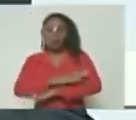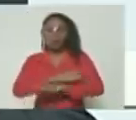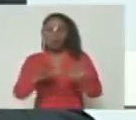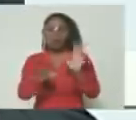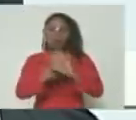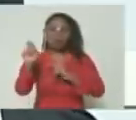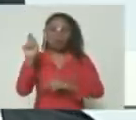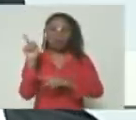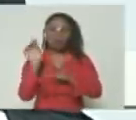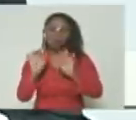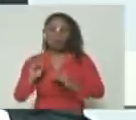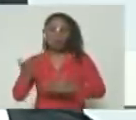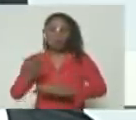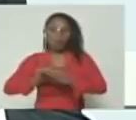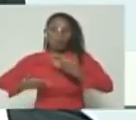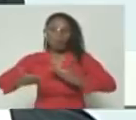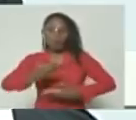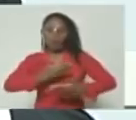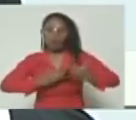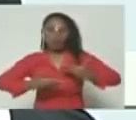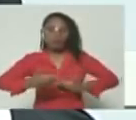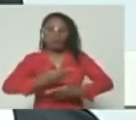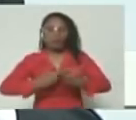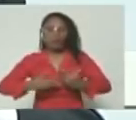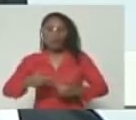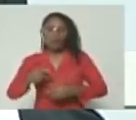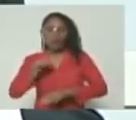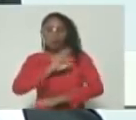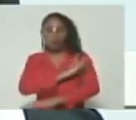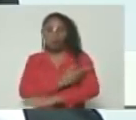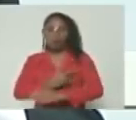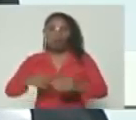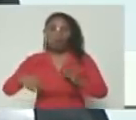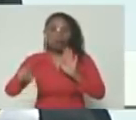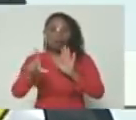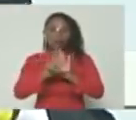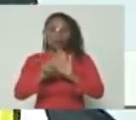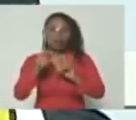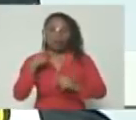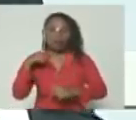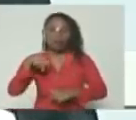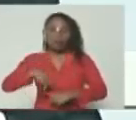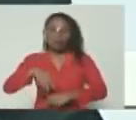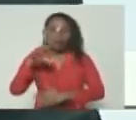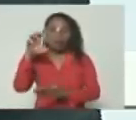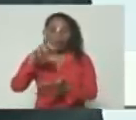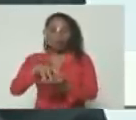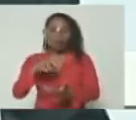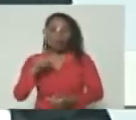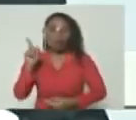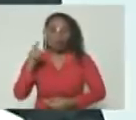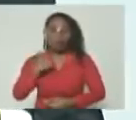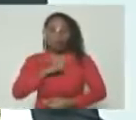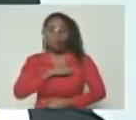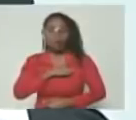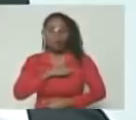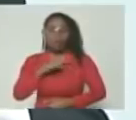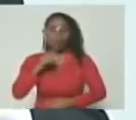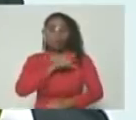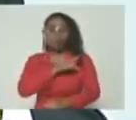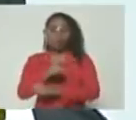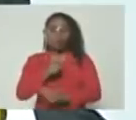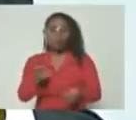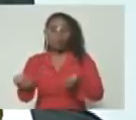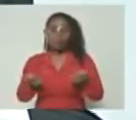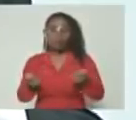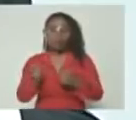está la cooperación entre los poderes del Estado. Y el Poder Legislativo está obligado, pero también está obligado a controlar y hacerle